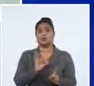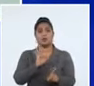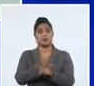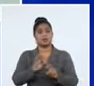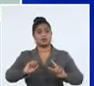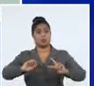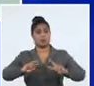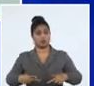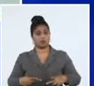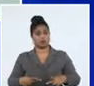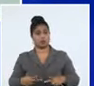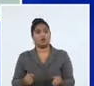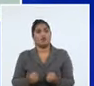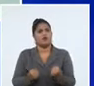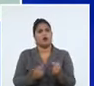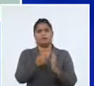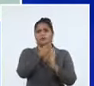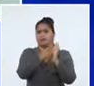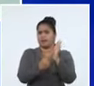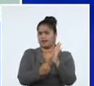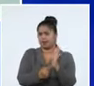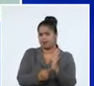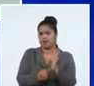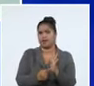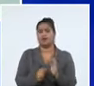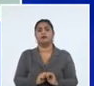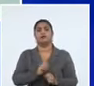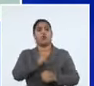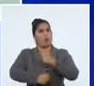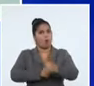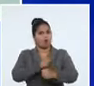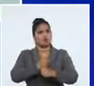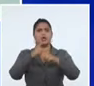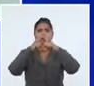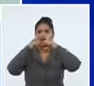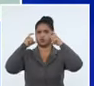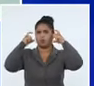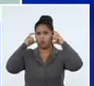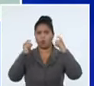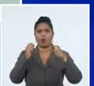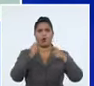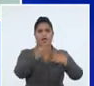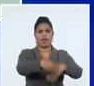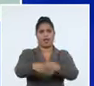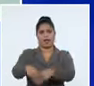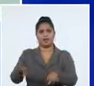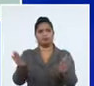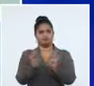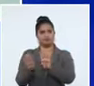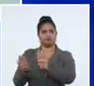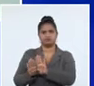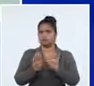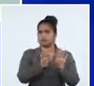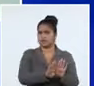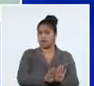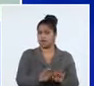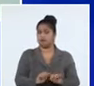o arreciar o limitar todavía mucho más los movimientos. Ahora creo que en la última